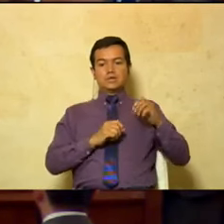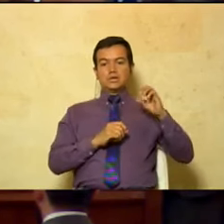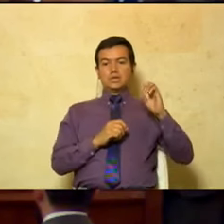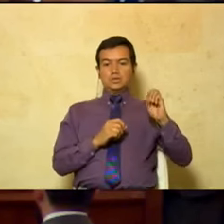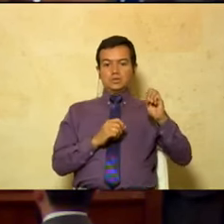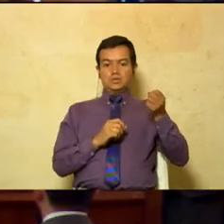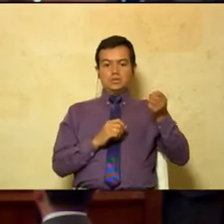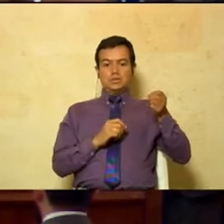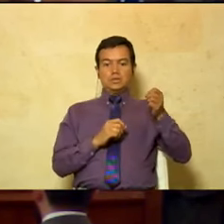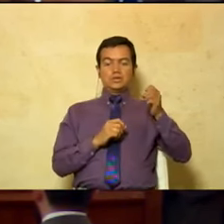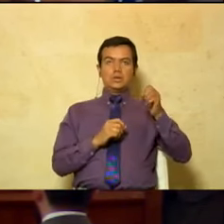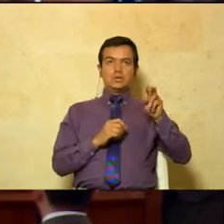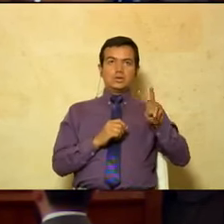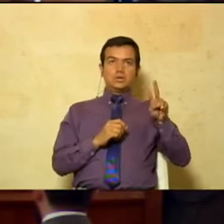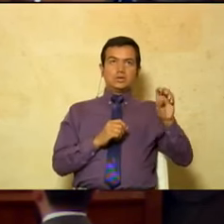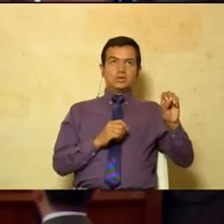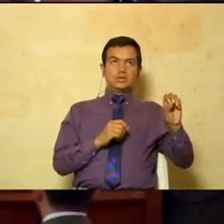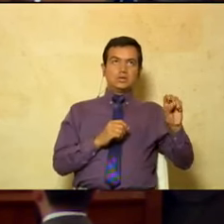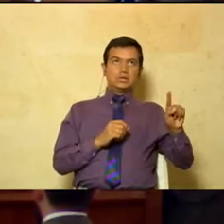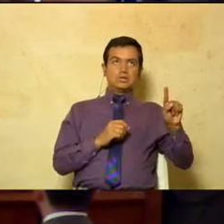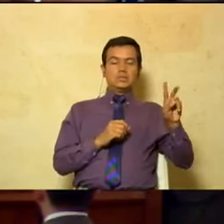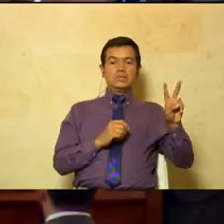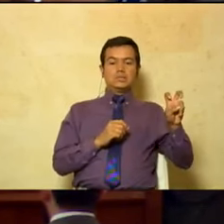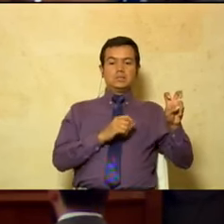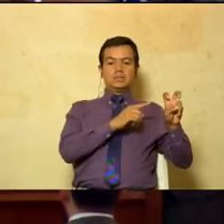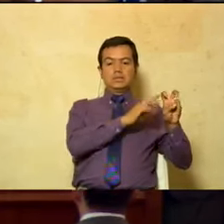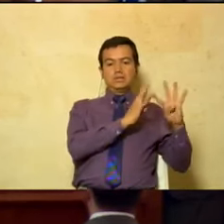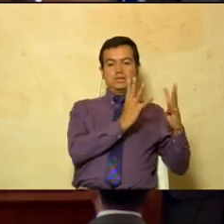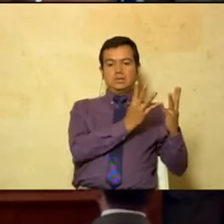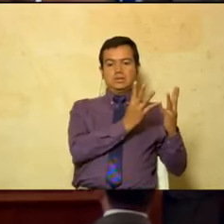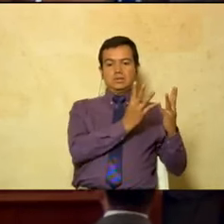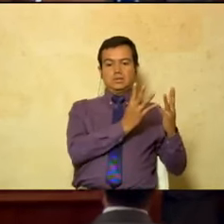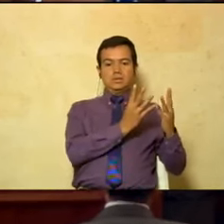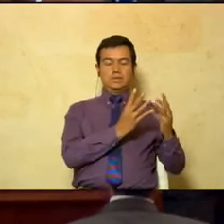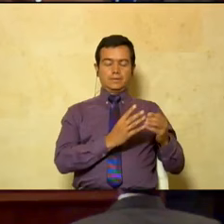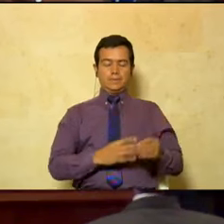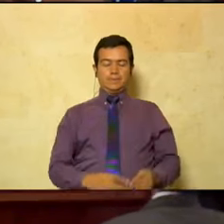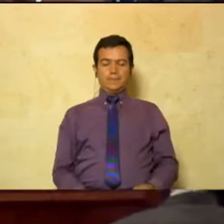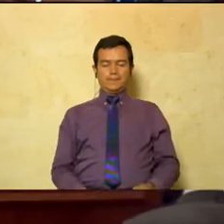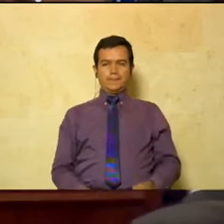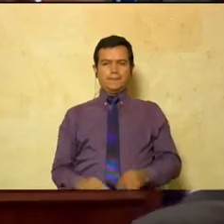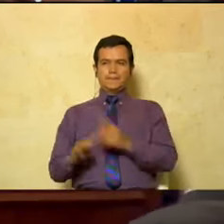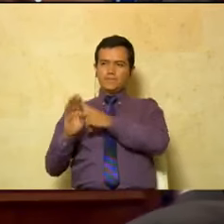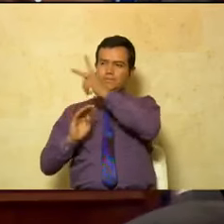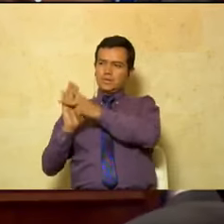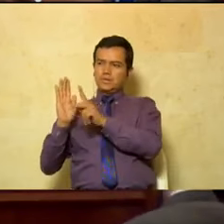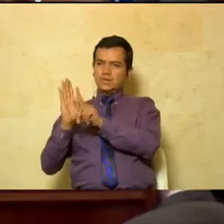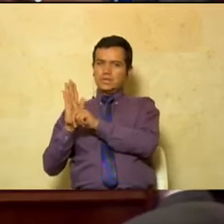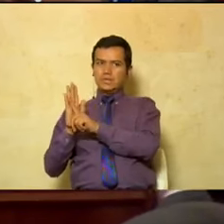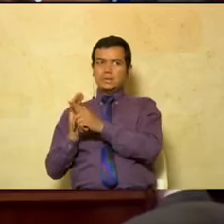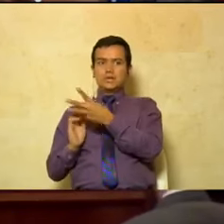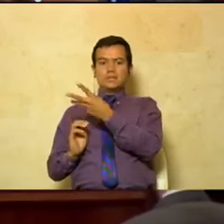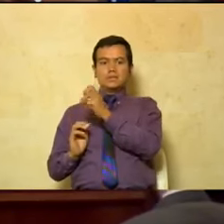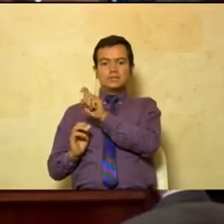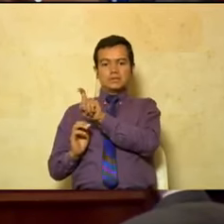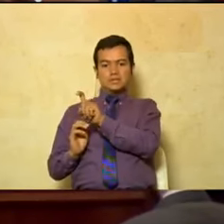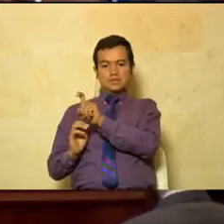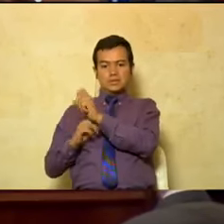senado proyecto de ley número 3 ya lo leí proyecto de ley número